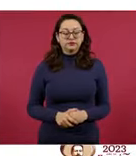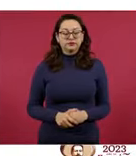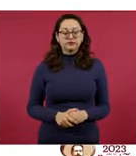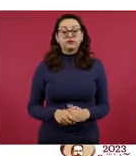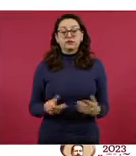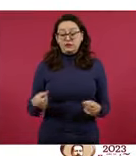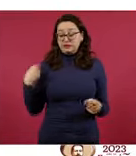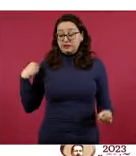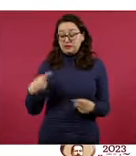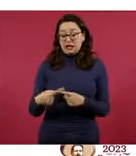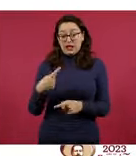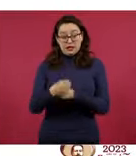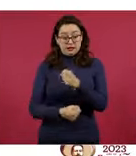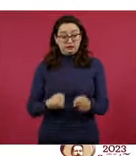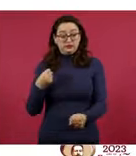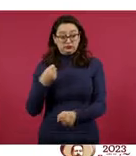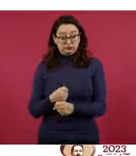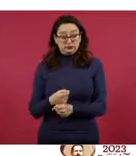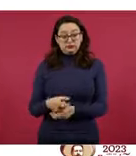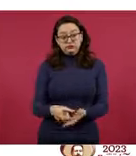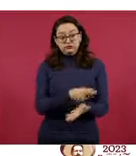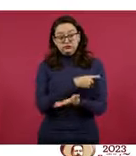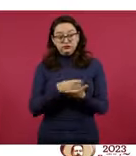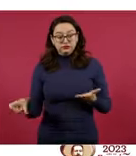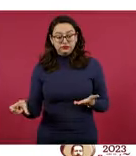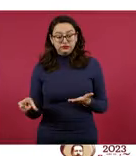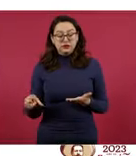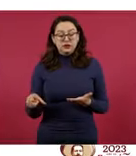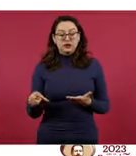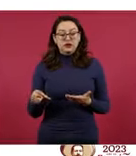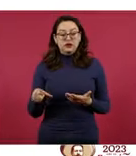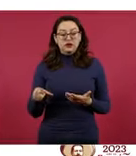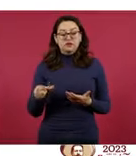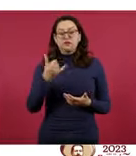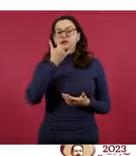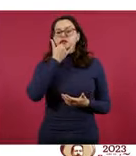de este año, se adquirieron del año próximo,